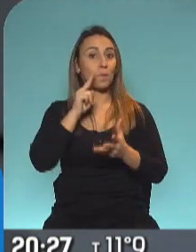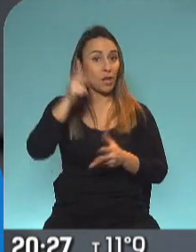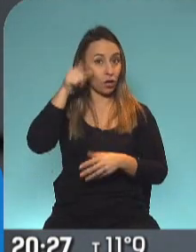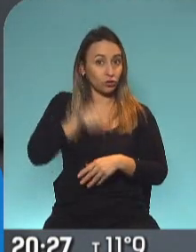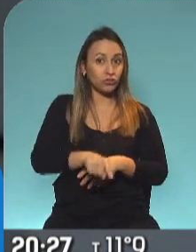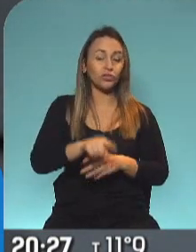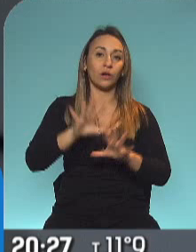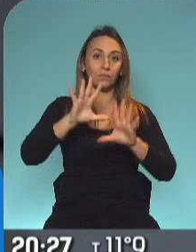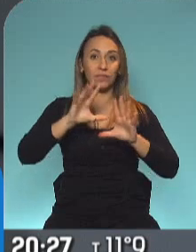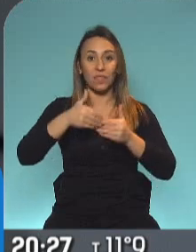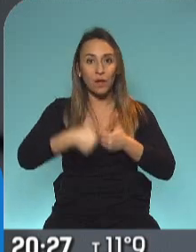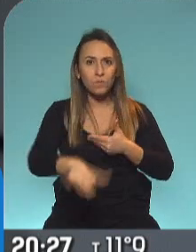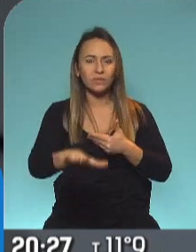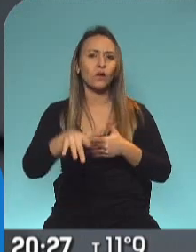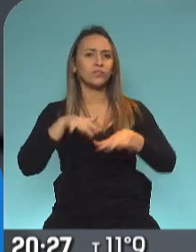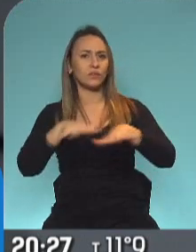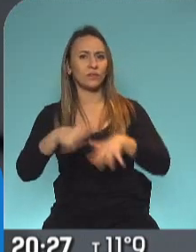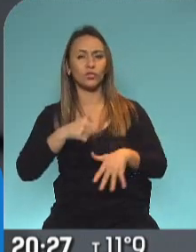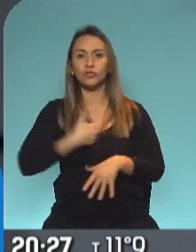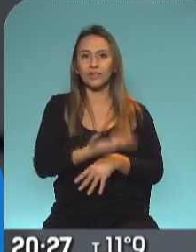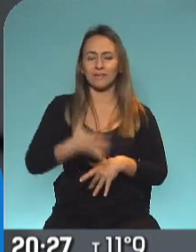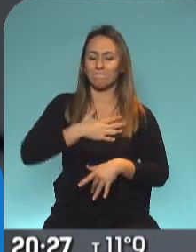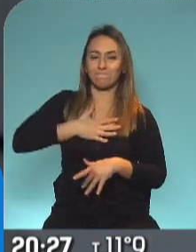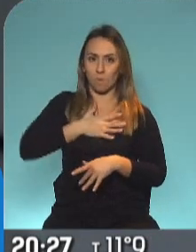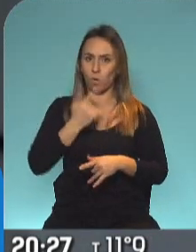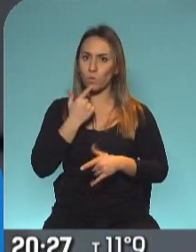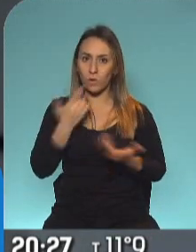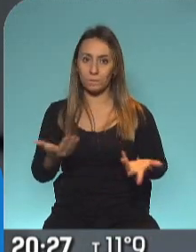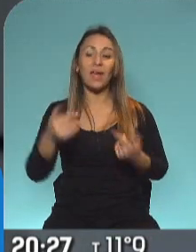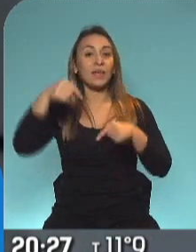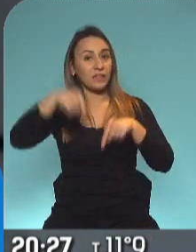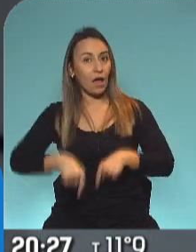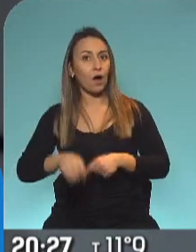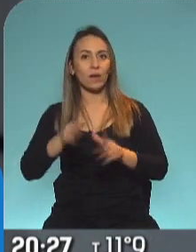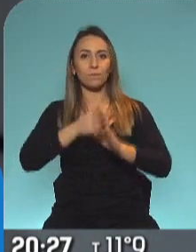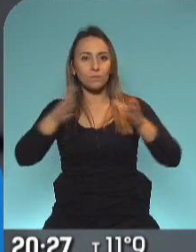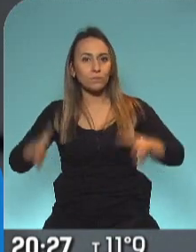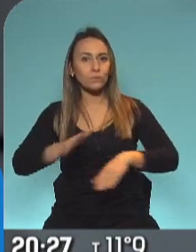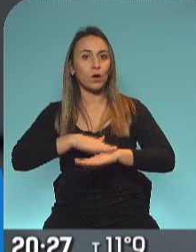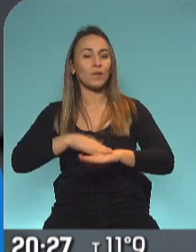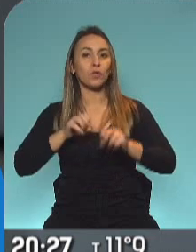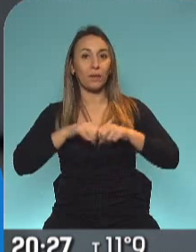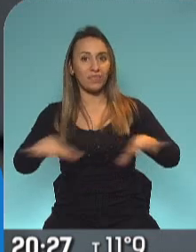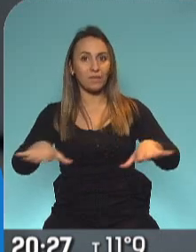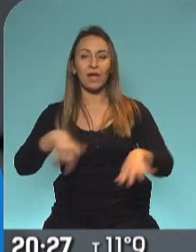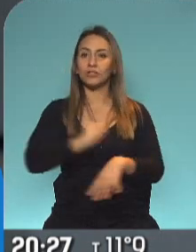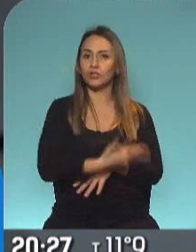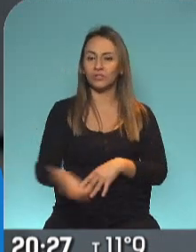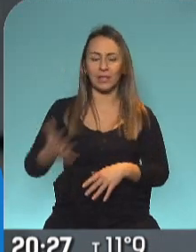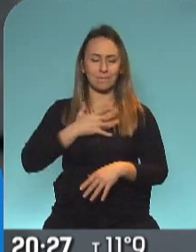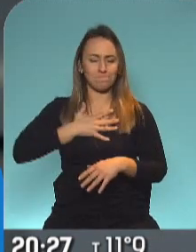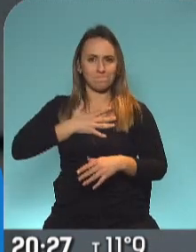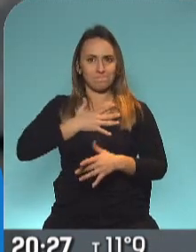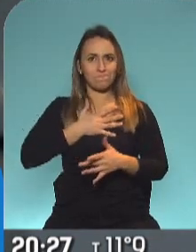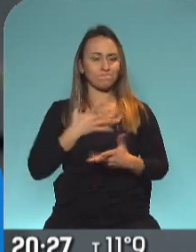muchísima incertidumbre. Claro. Y ahora se ve profundizada en este contexto de la pandemia, ¿no? Estamos en un contexto que nos atraviesa a todos y